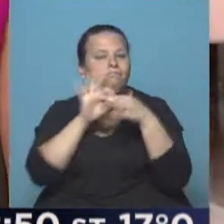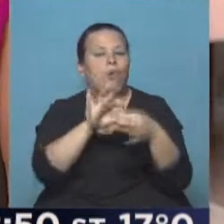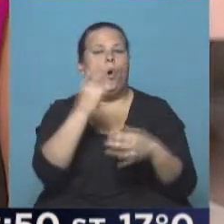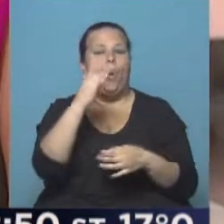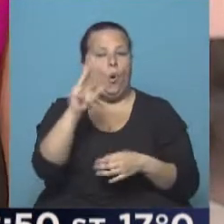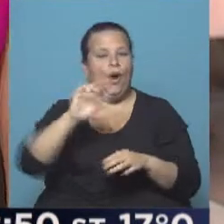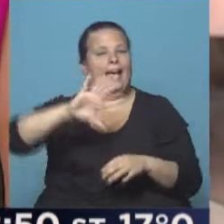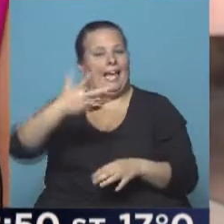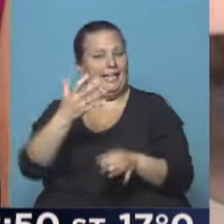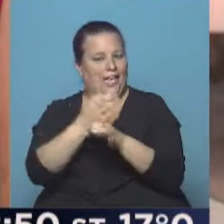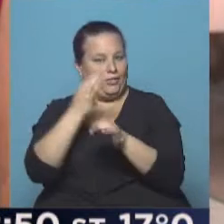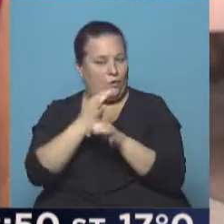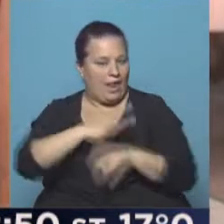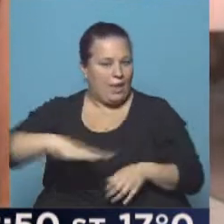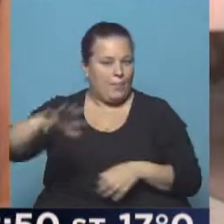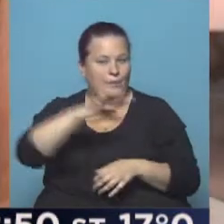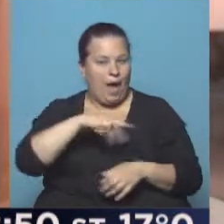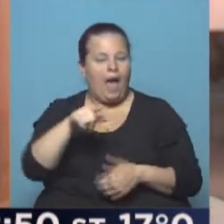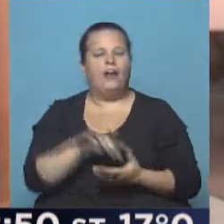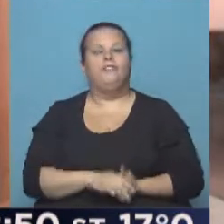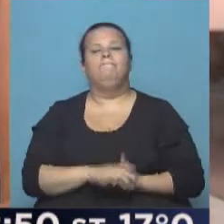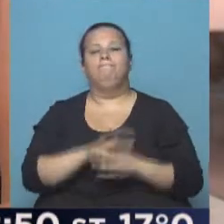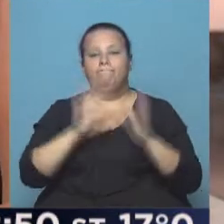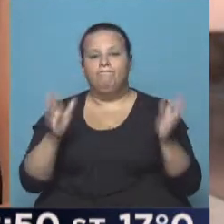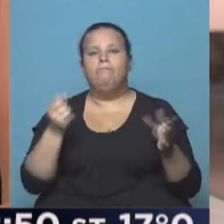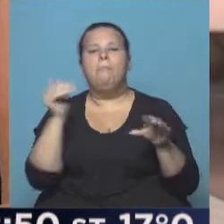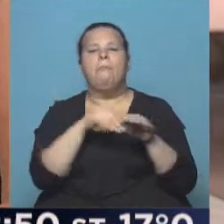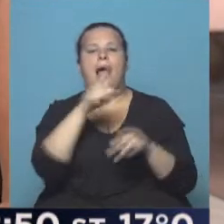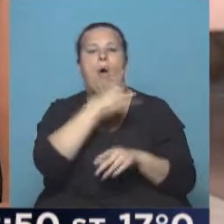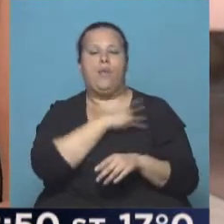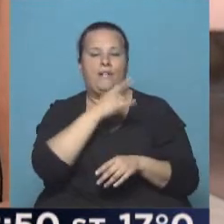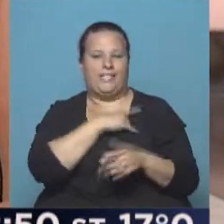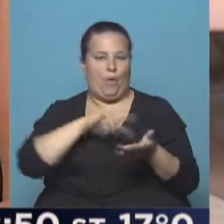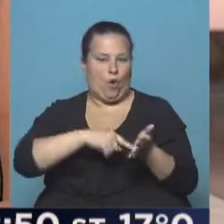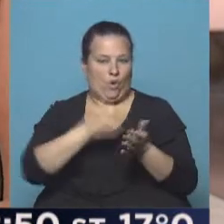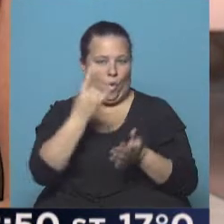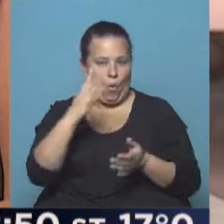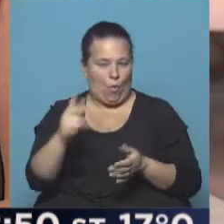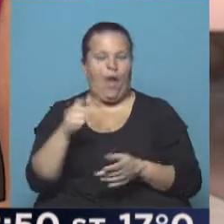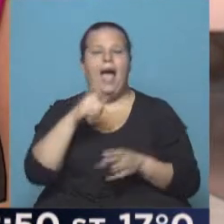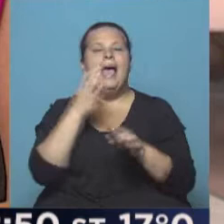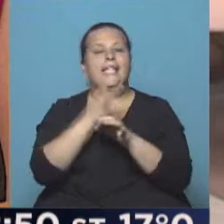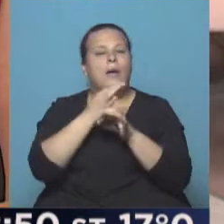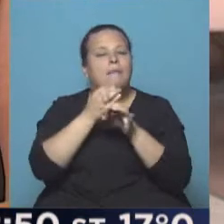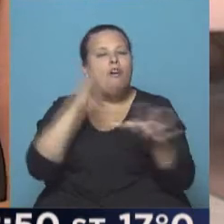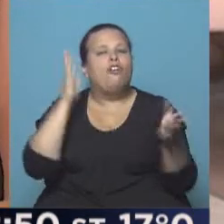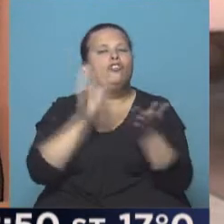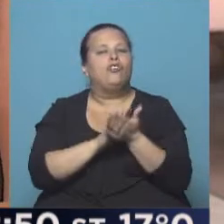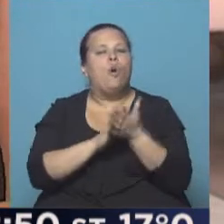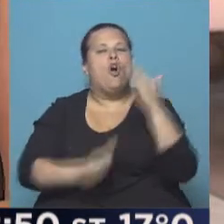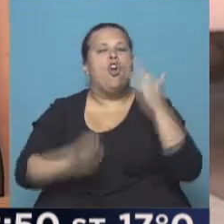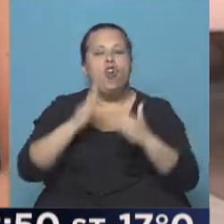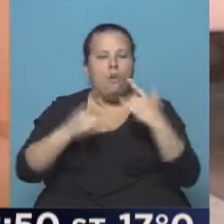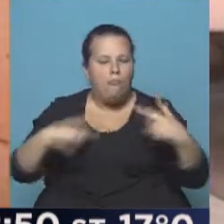Es la quinta escuela en el distrito que, bueno, tiene fondos de la Universidad de Buenos Aires. Es una escuela que va a estar especializada en